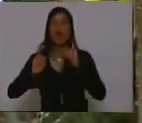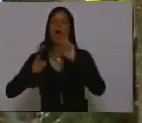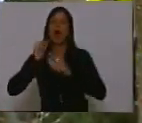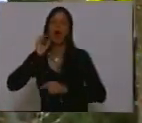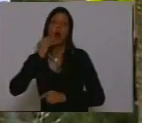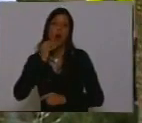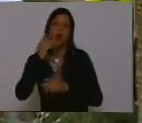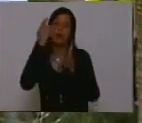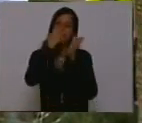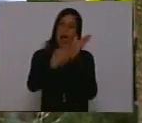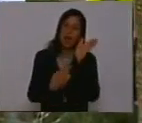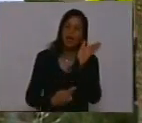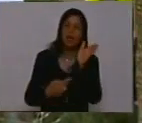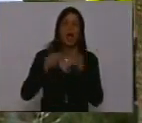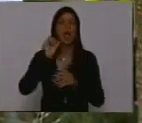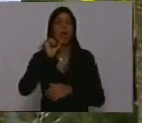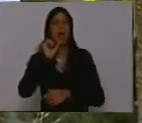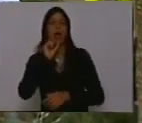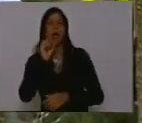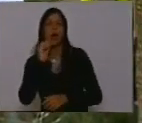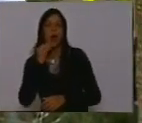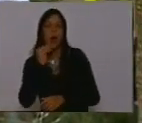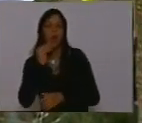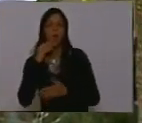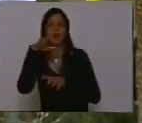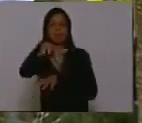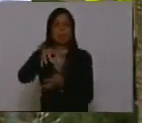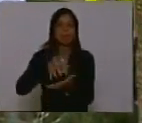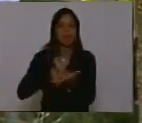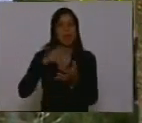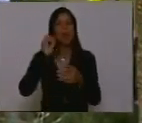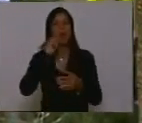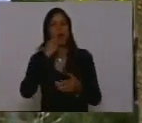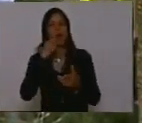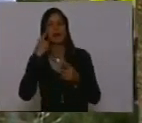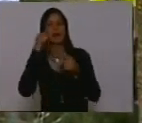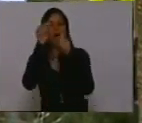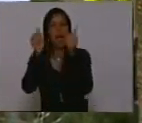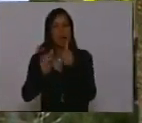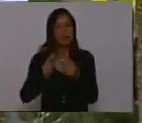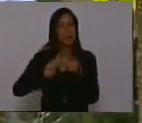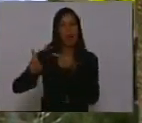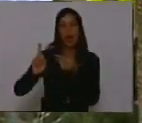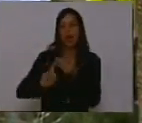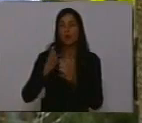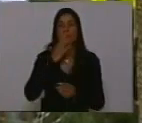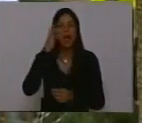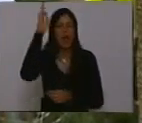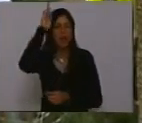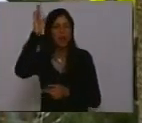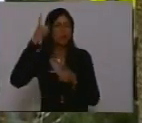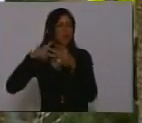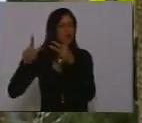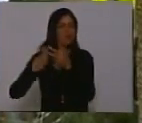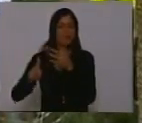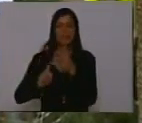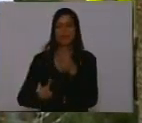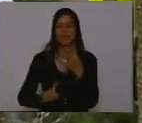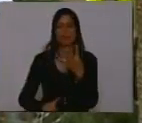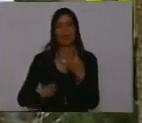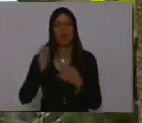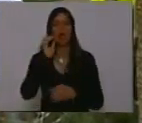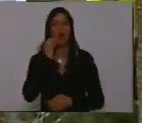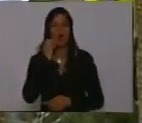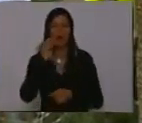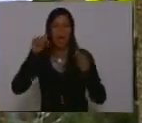los campesinos, a los jóvenes indígenas, a los jóvenes afrodescendientes, a los jóvenes de todas las categorías. Una